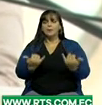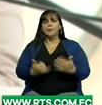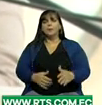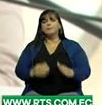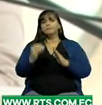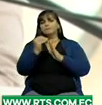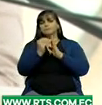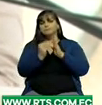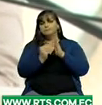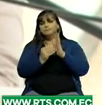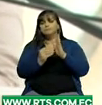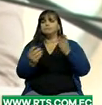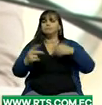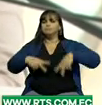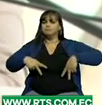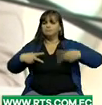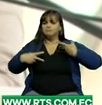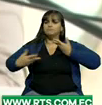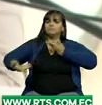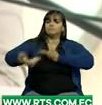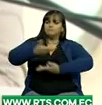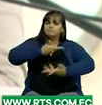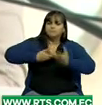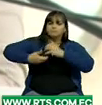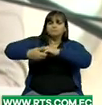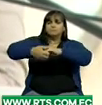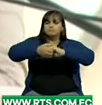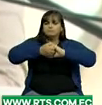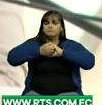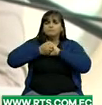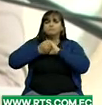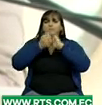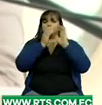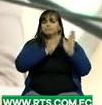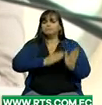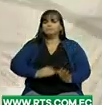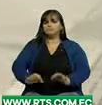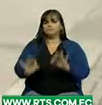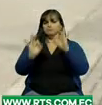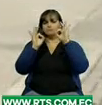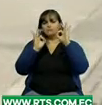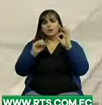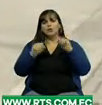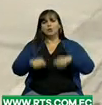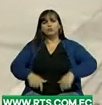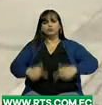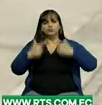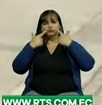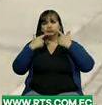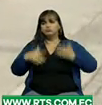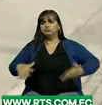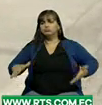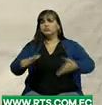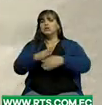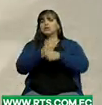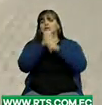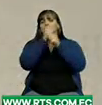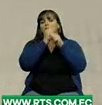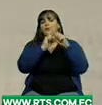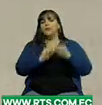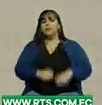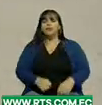convivencia. Nos organizamos para mantener el orden y la seguridad. Huarcay tiene 618